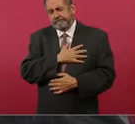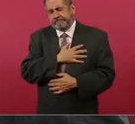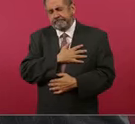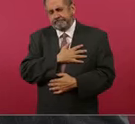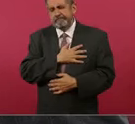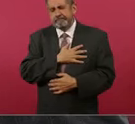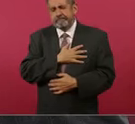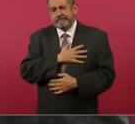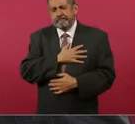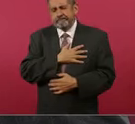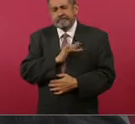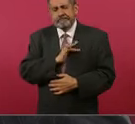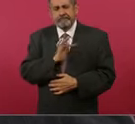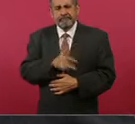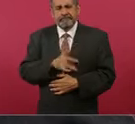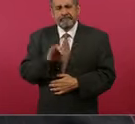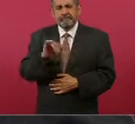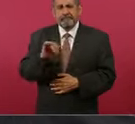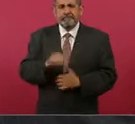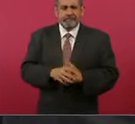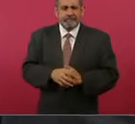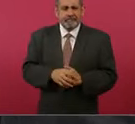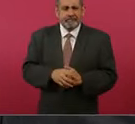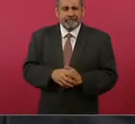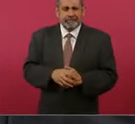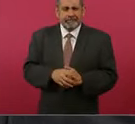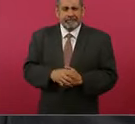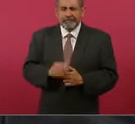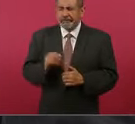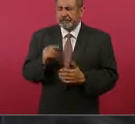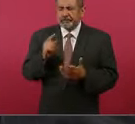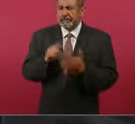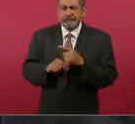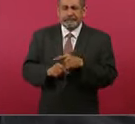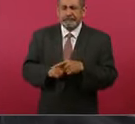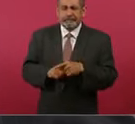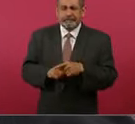lo recuerda. Y no creo que